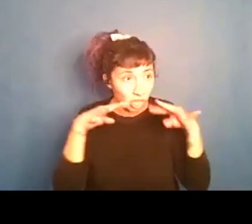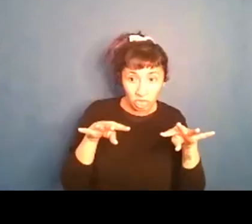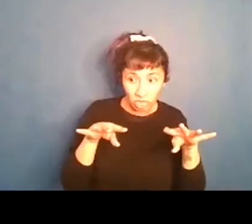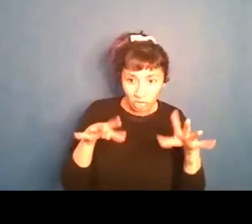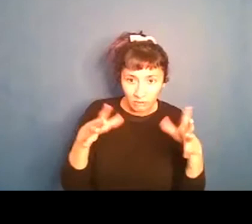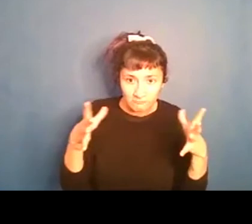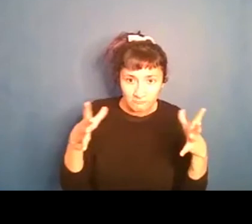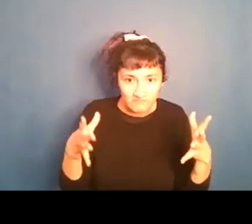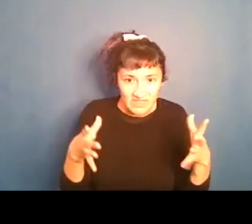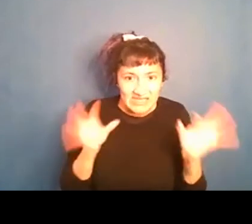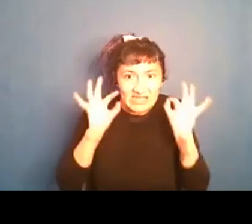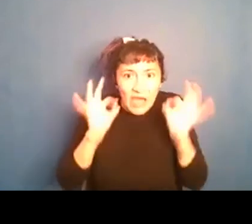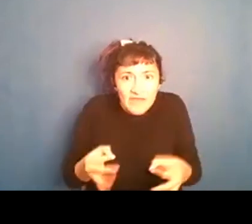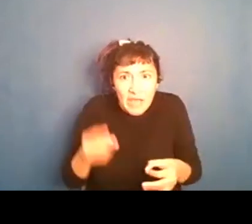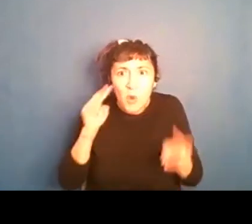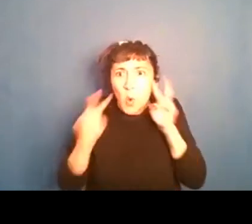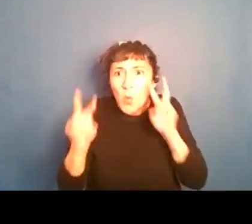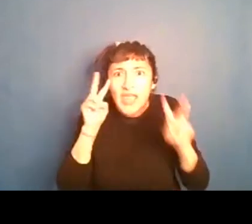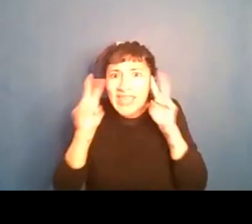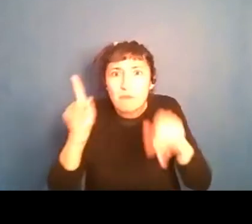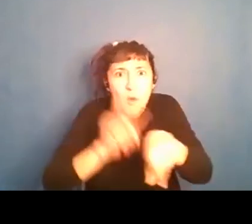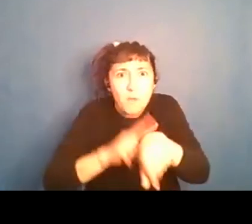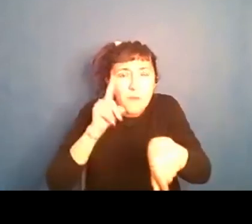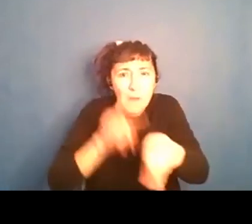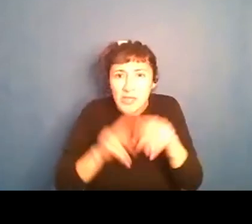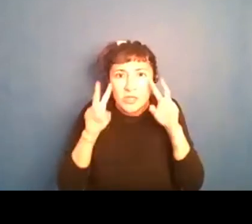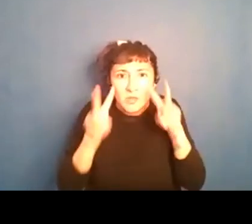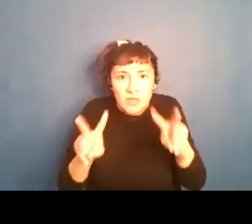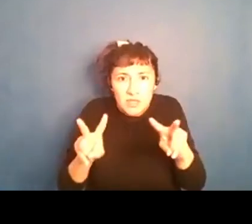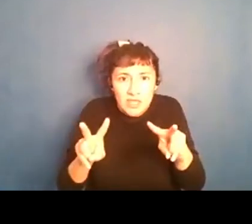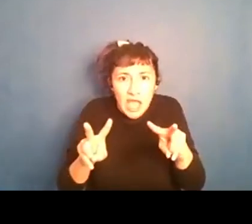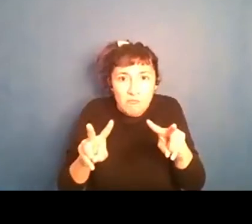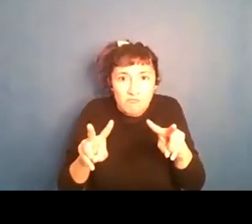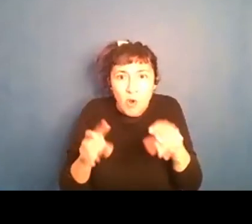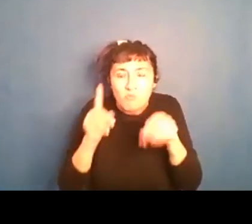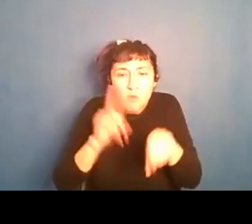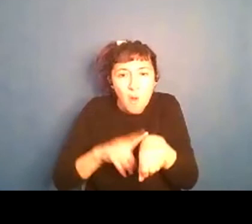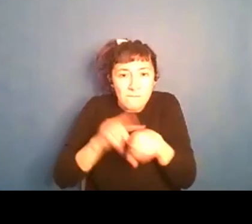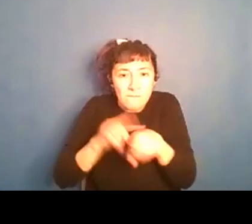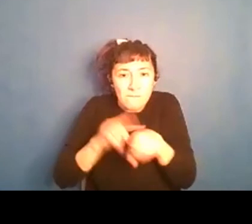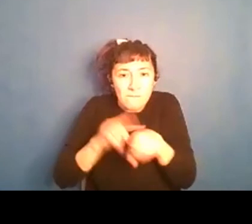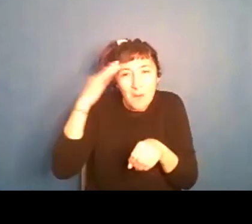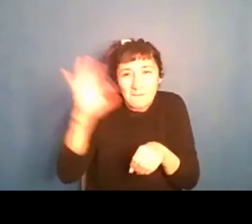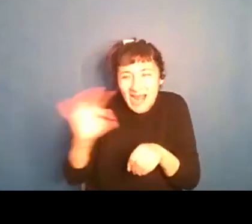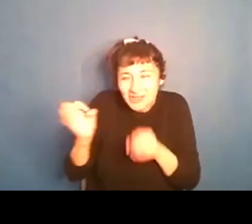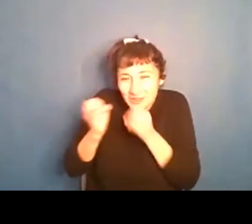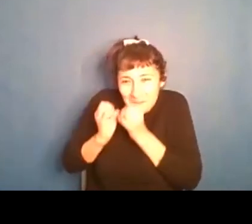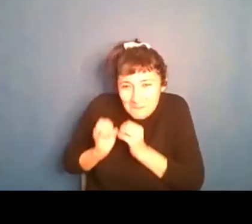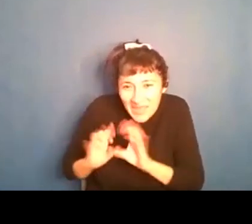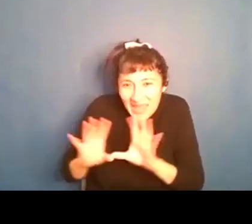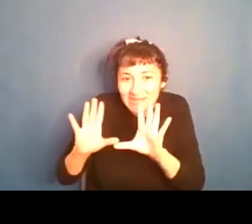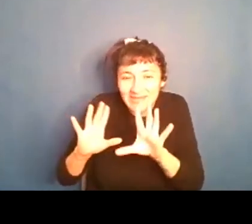de que veíamos en ese mismo momento, pleno comienzo de marzo, plena